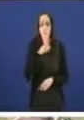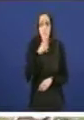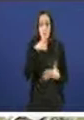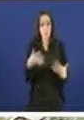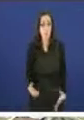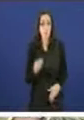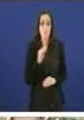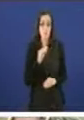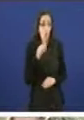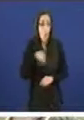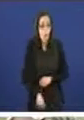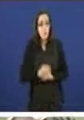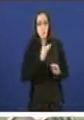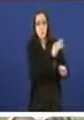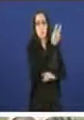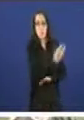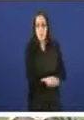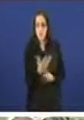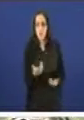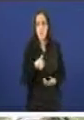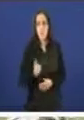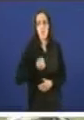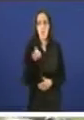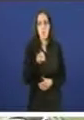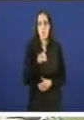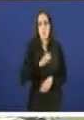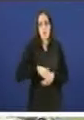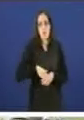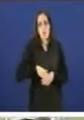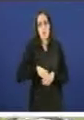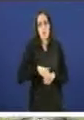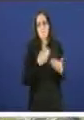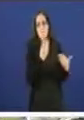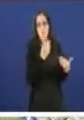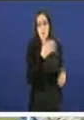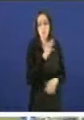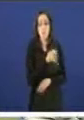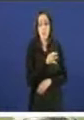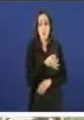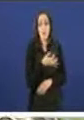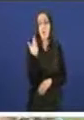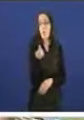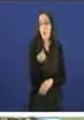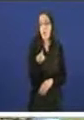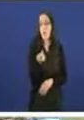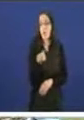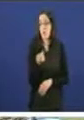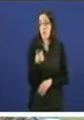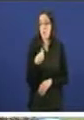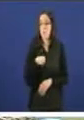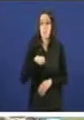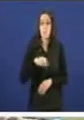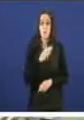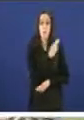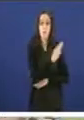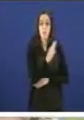vostede aquí, aproveito, bueno, pois para felicitalo, porque efectivamente onte o Partido